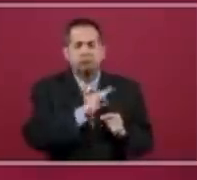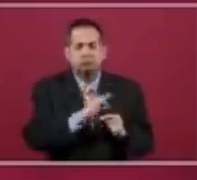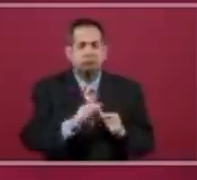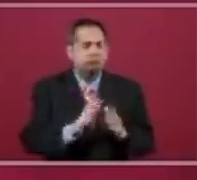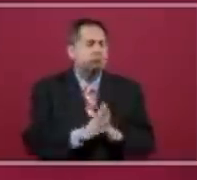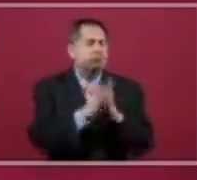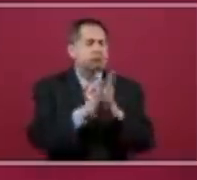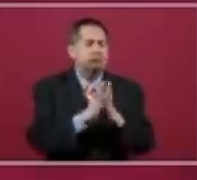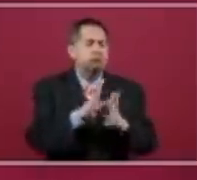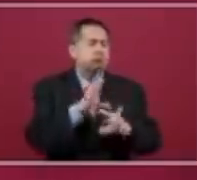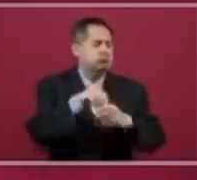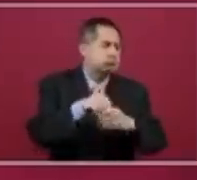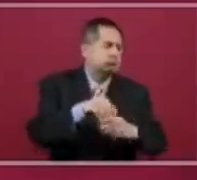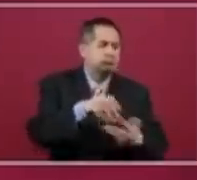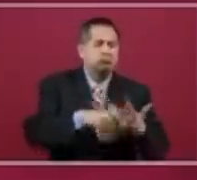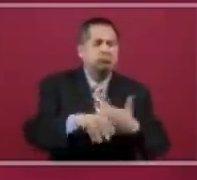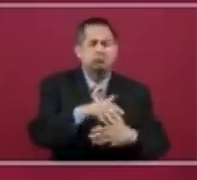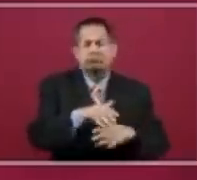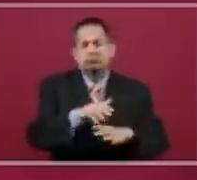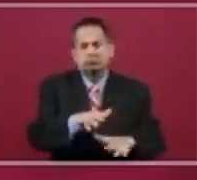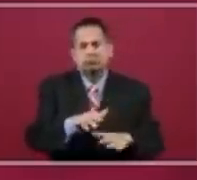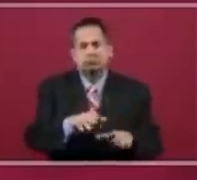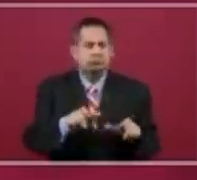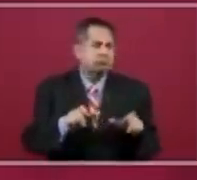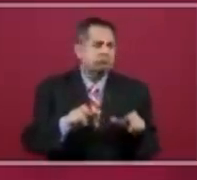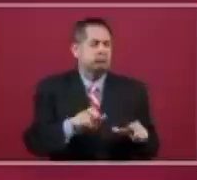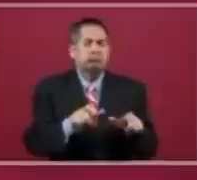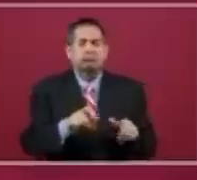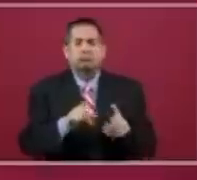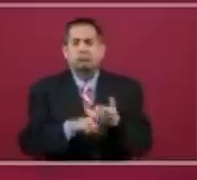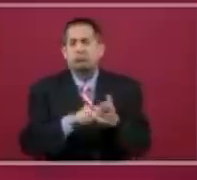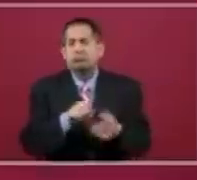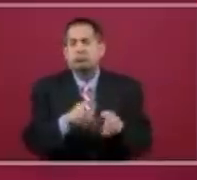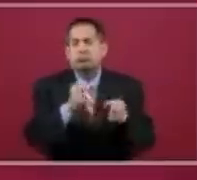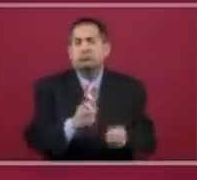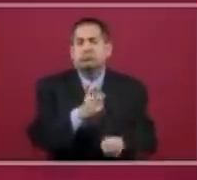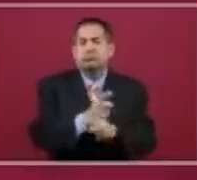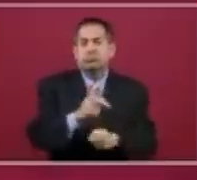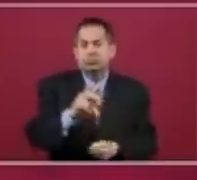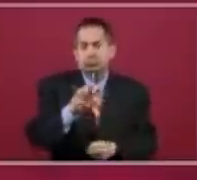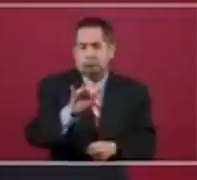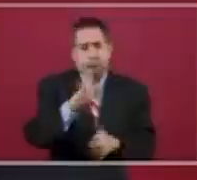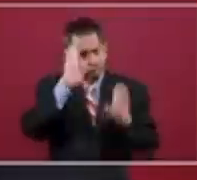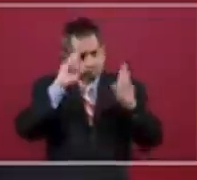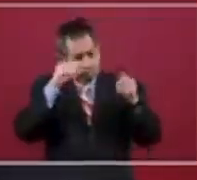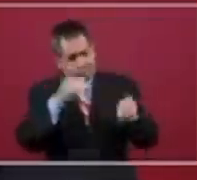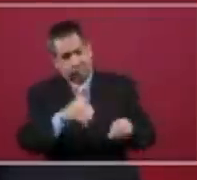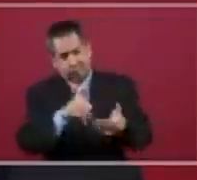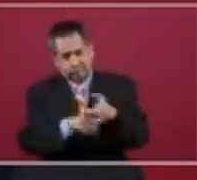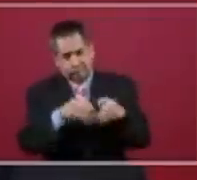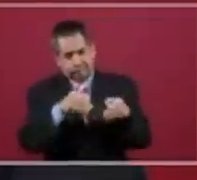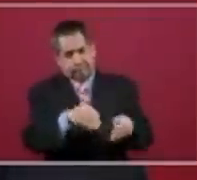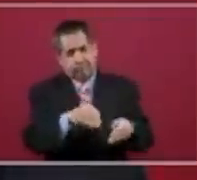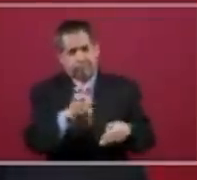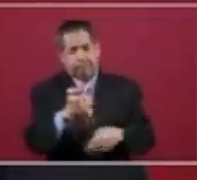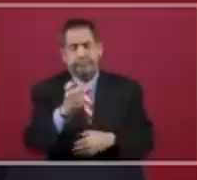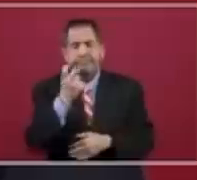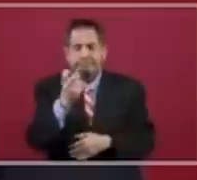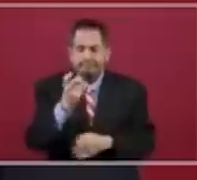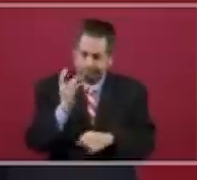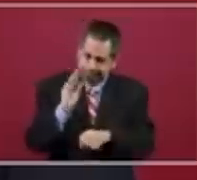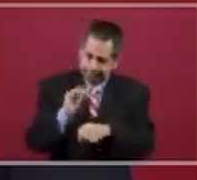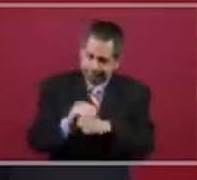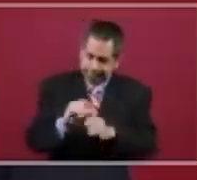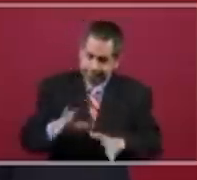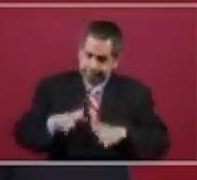intervenir en labores de seguridad pública. Esa es su materia. Para eso se creó.